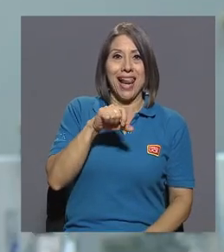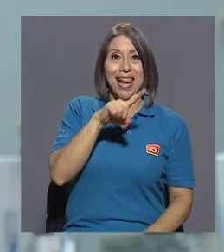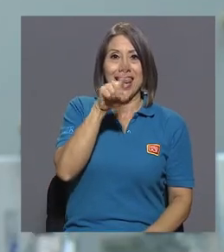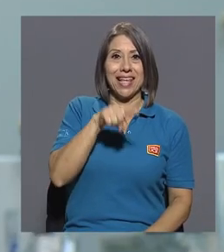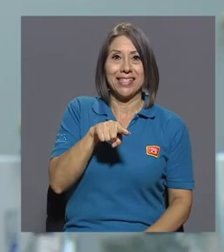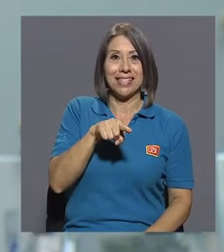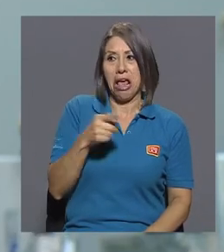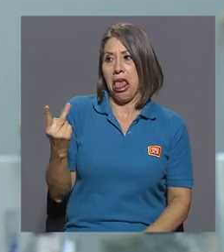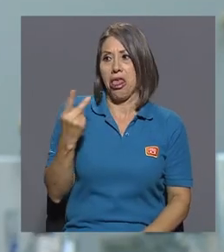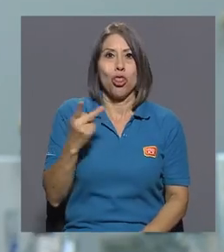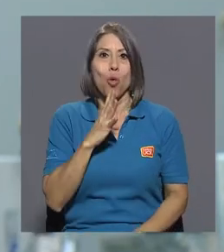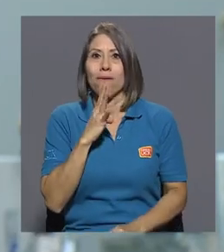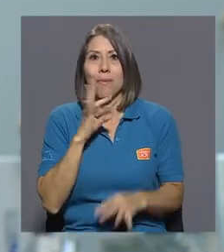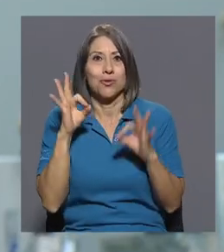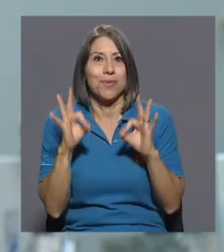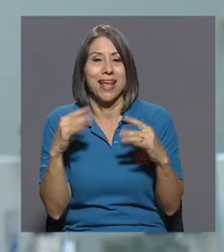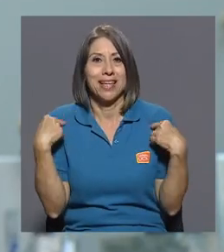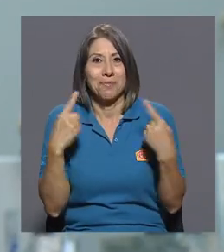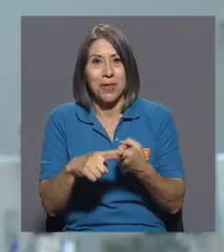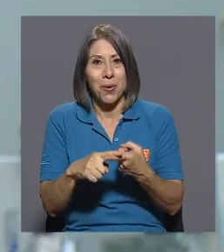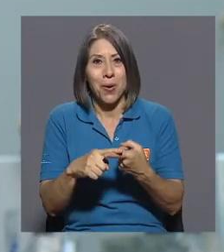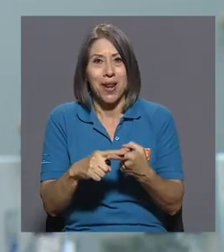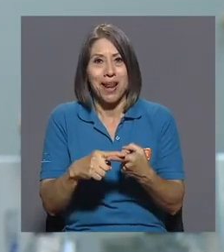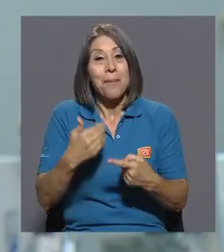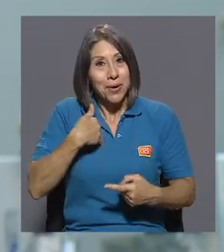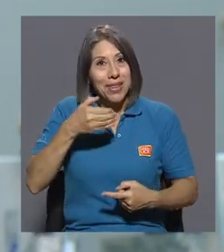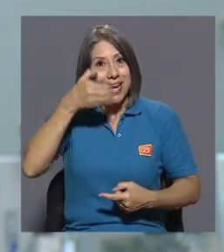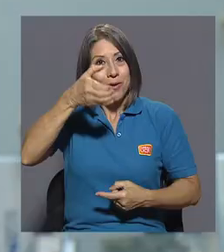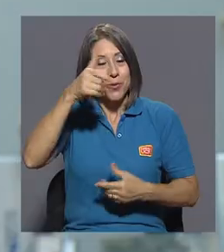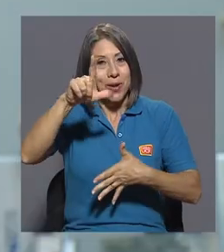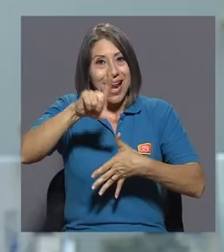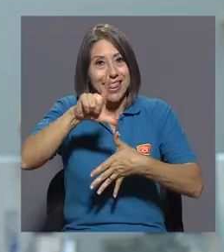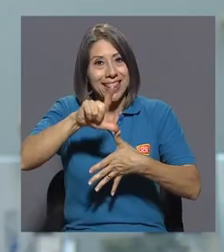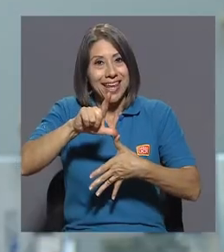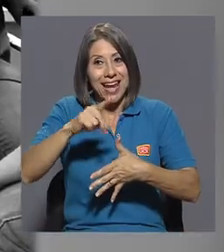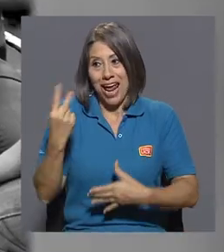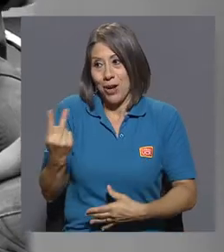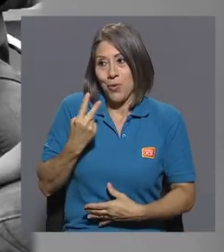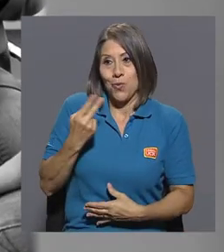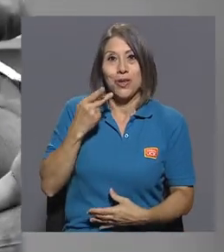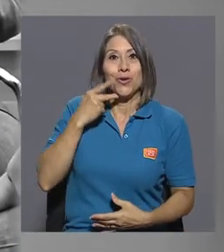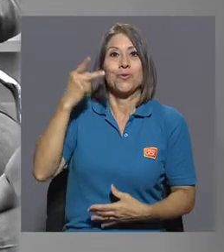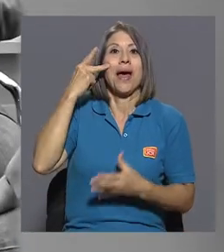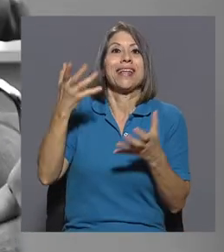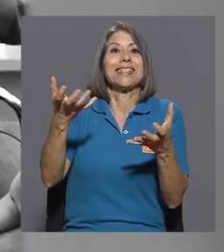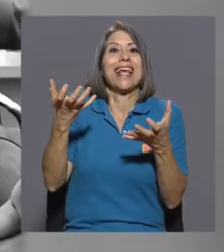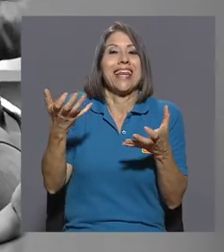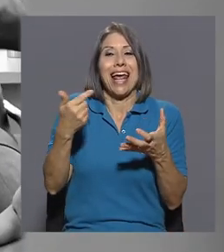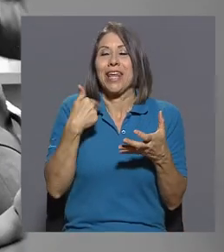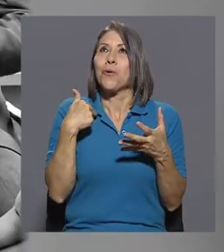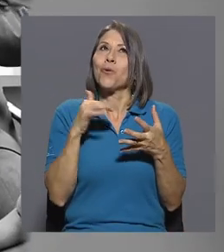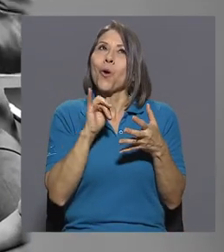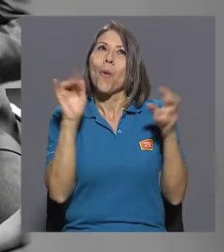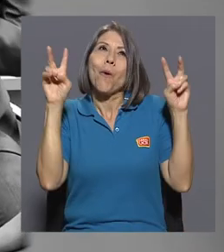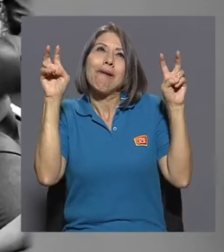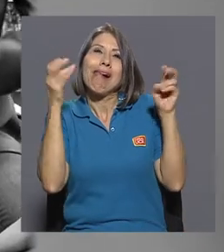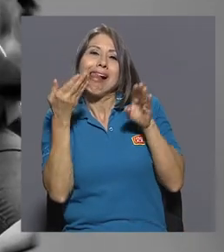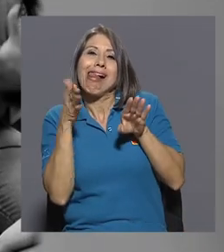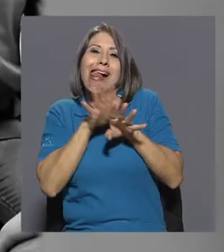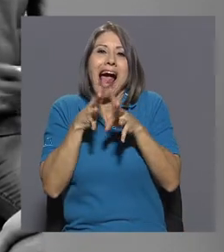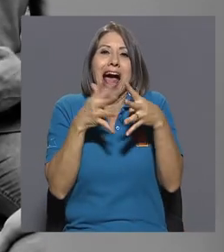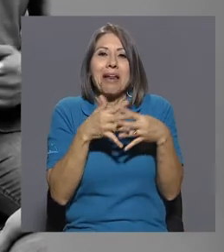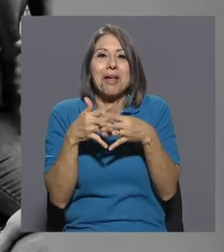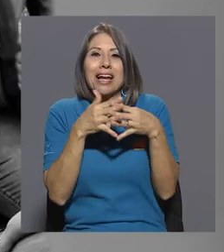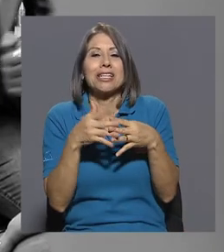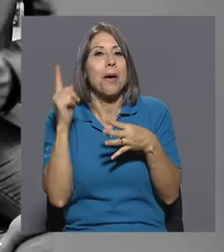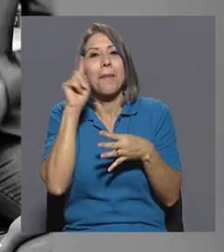esa cultura latina, pero padres que querían a veces americanizarlo un poquillo a uno para no... que sufrir la misma discriminación